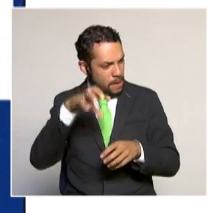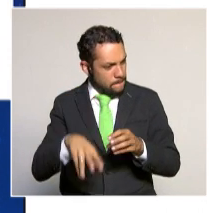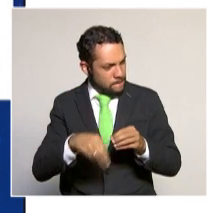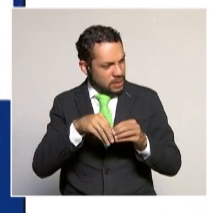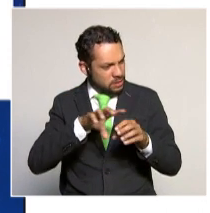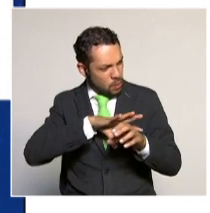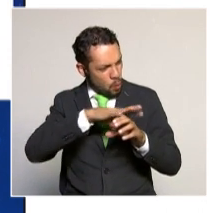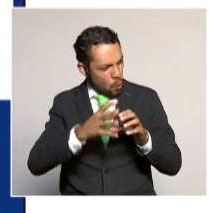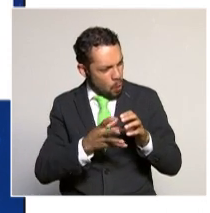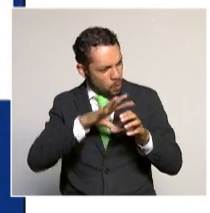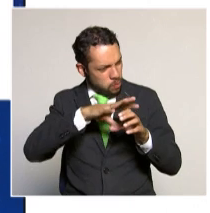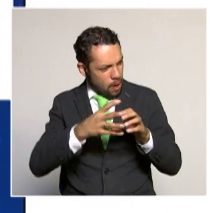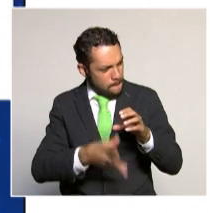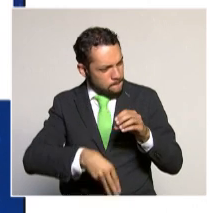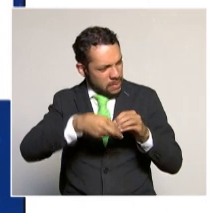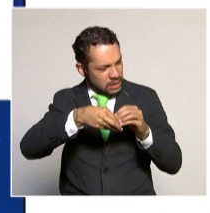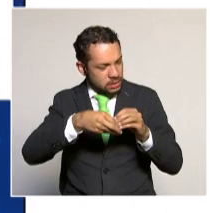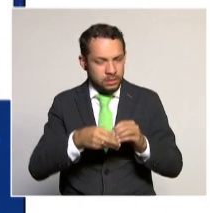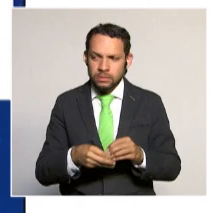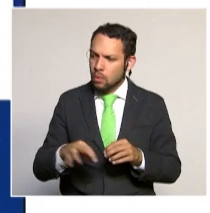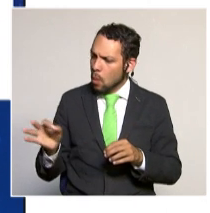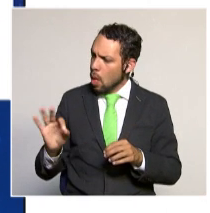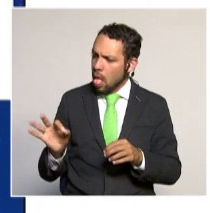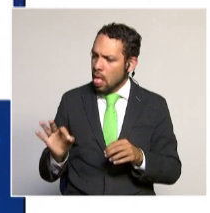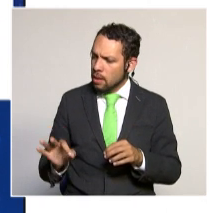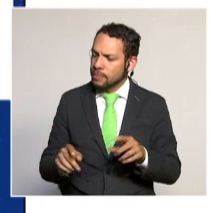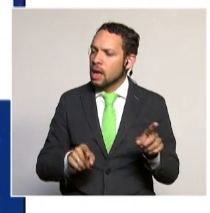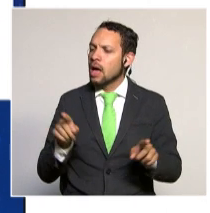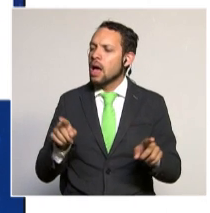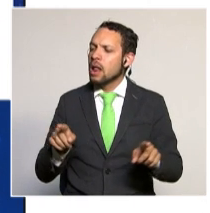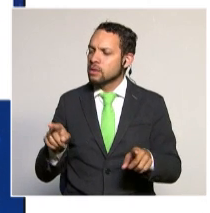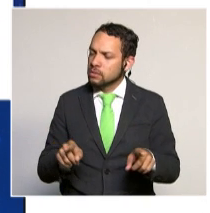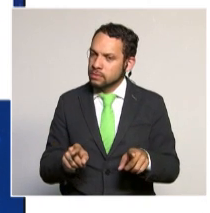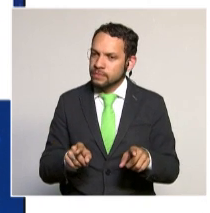No necesariamente, porque hay personas que pueden desarrollar una patología que se llama